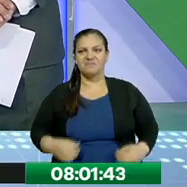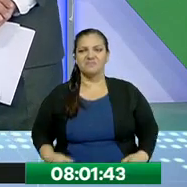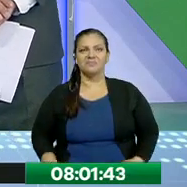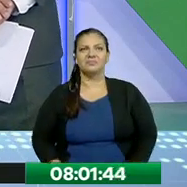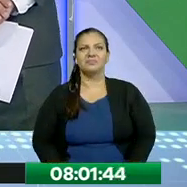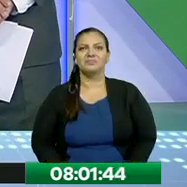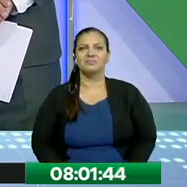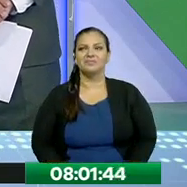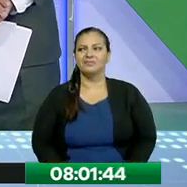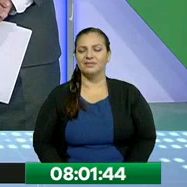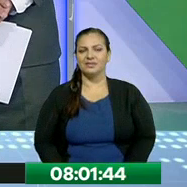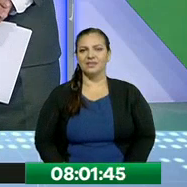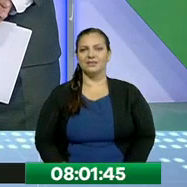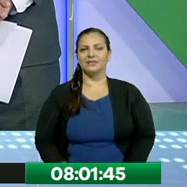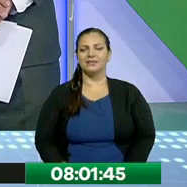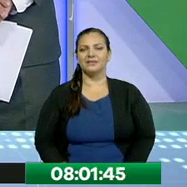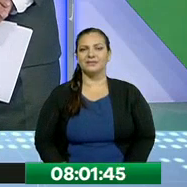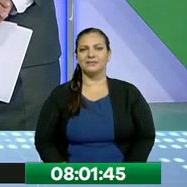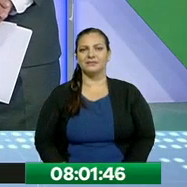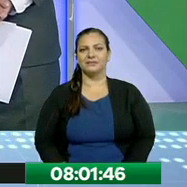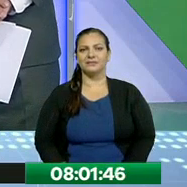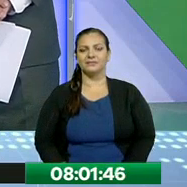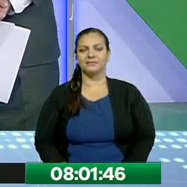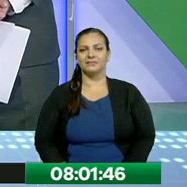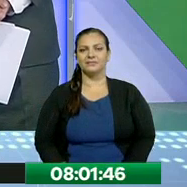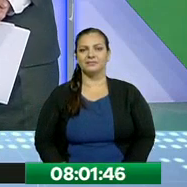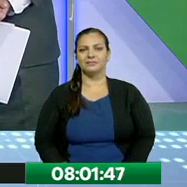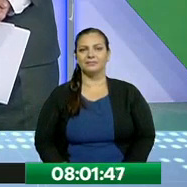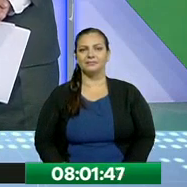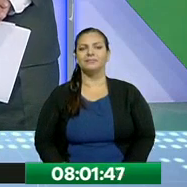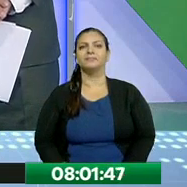Háblame. A ver, ahí. Échale. Ahí está.